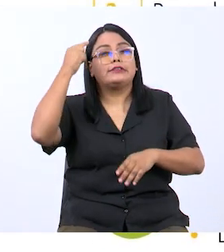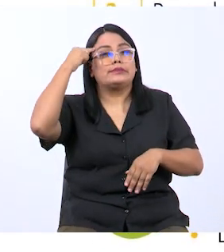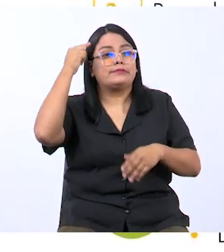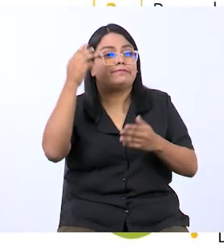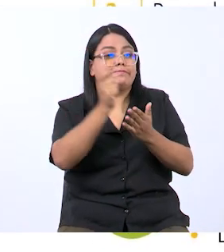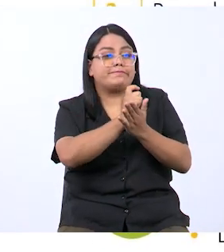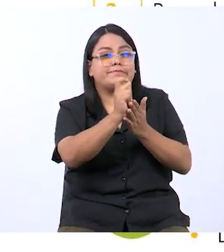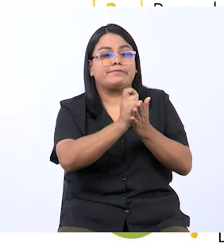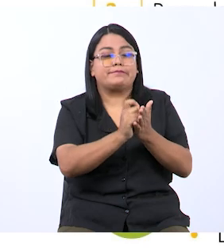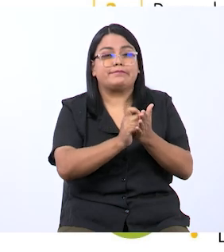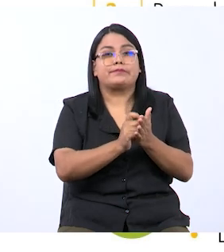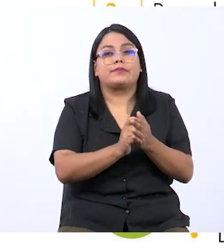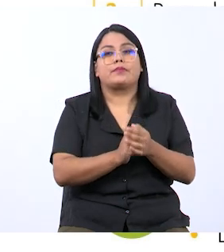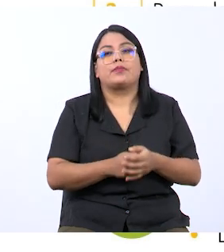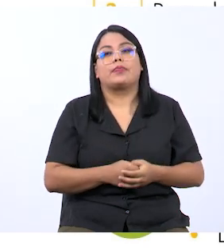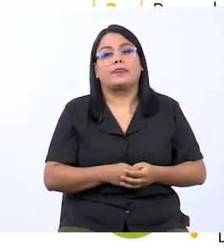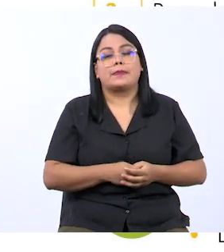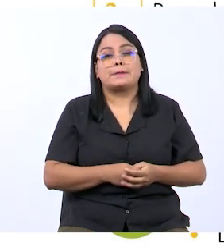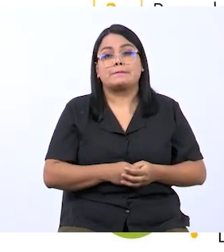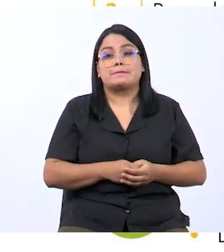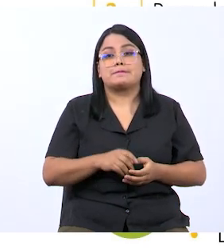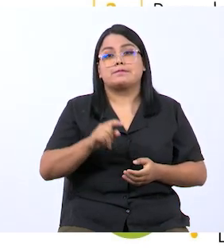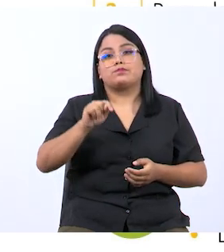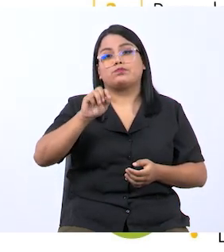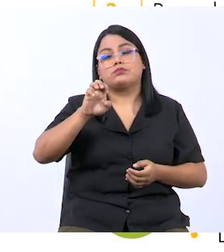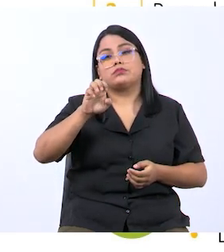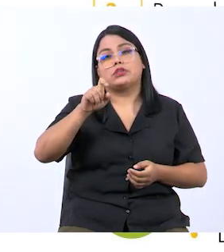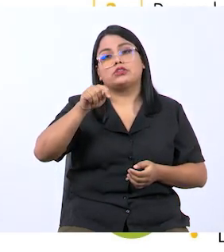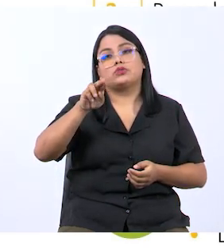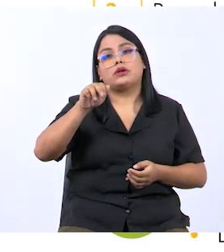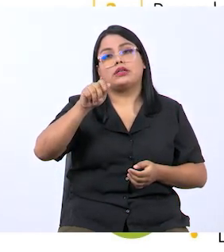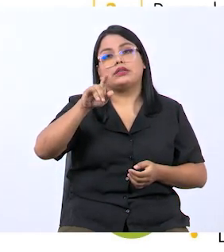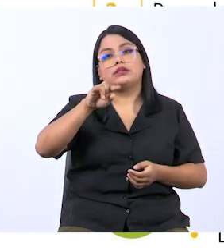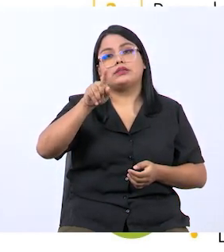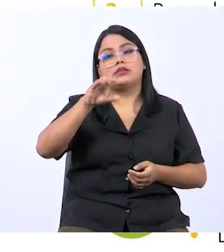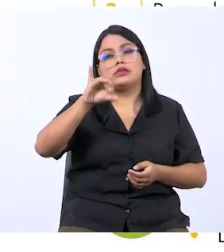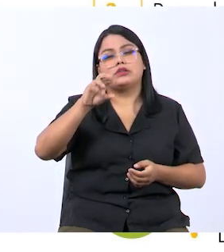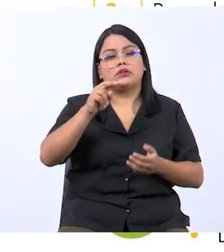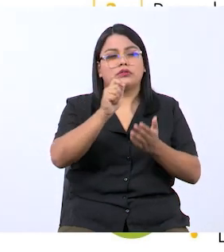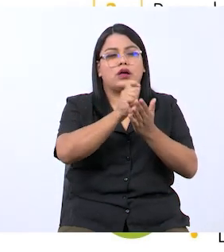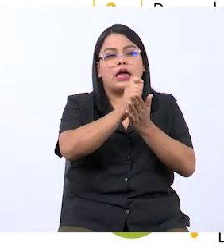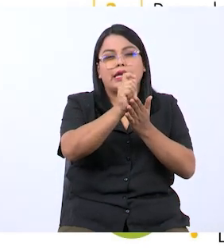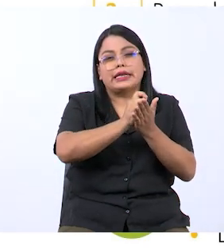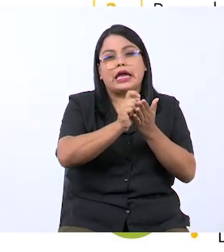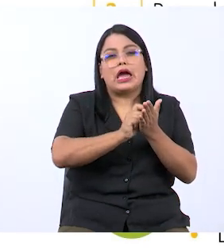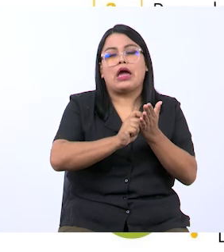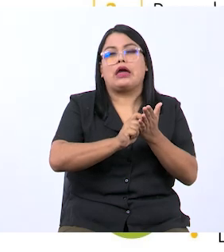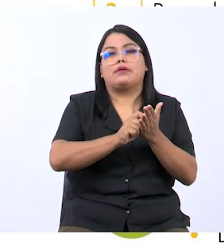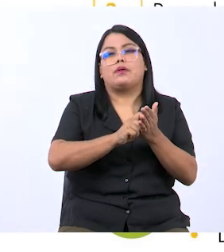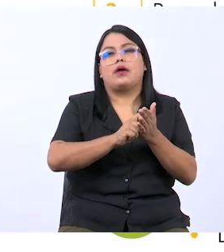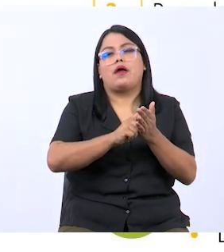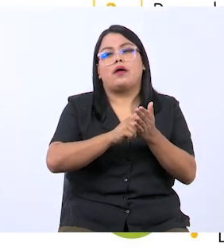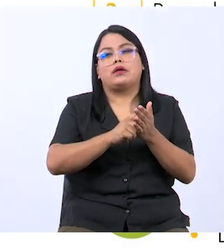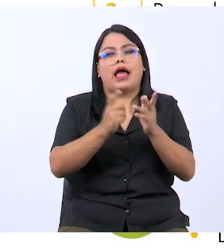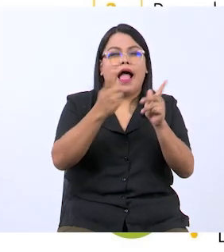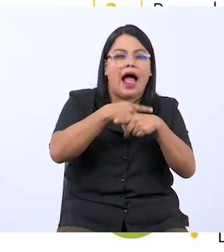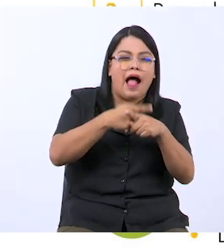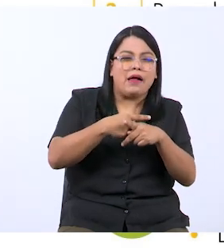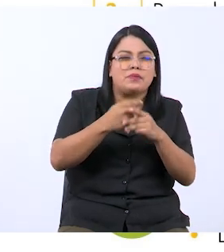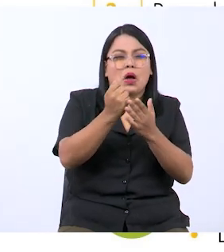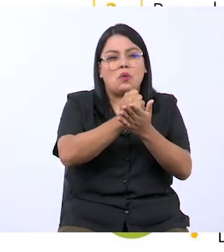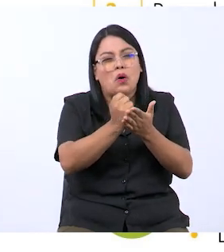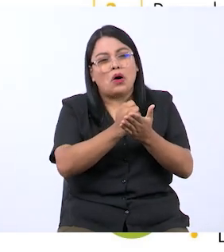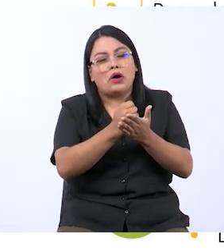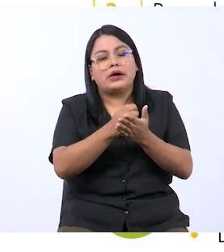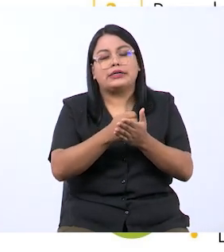texto. Textualización. En esta etapa se escribe el primer borrador del cuento, a partir de lo planificado.